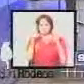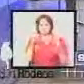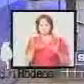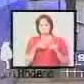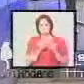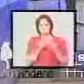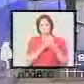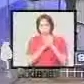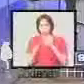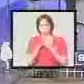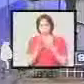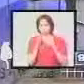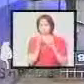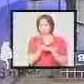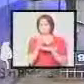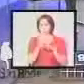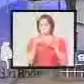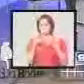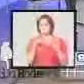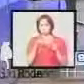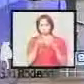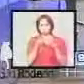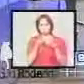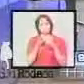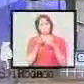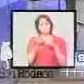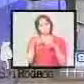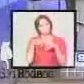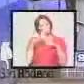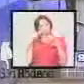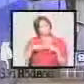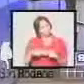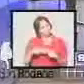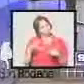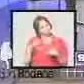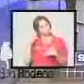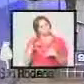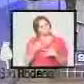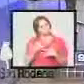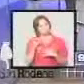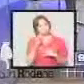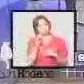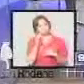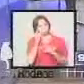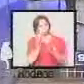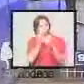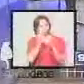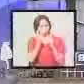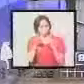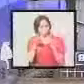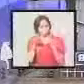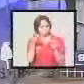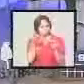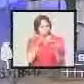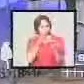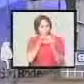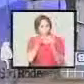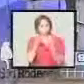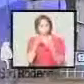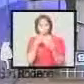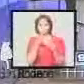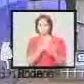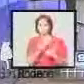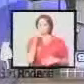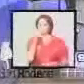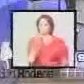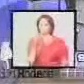como si funciona excelente, el problema es el factor humano. Uno tiene que topar con la suerte de que el ejecutivo que lo está atendiendo esté de buena